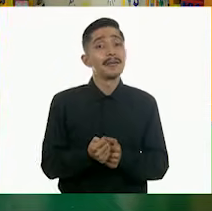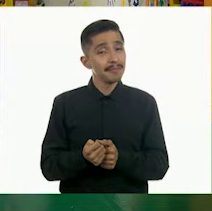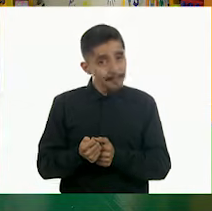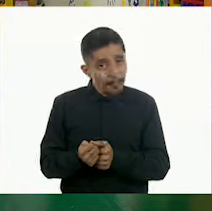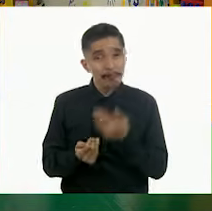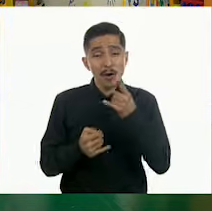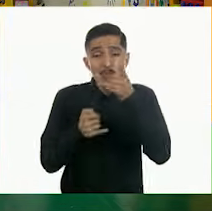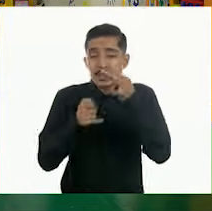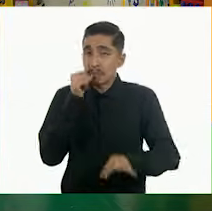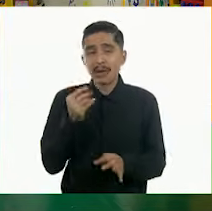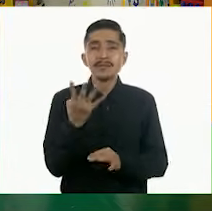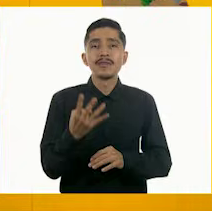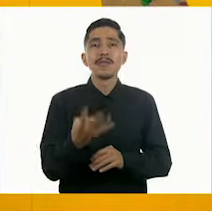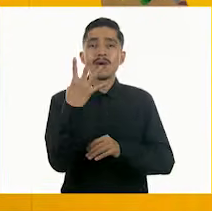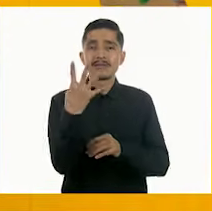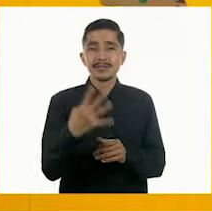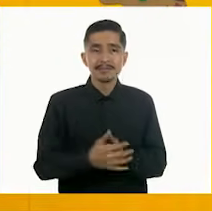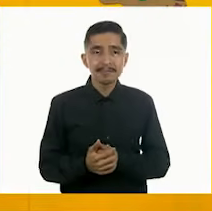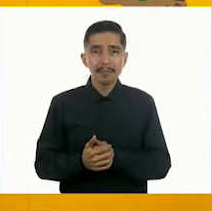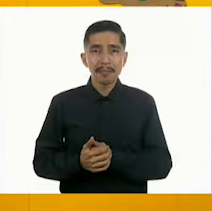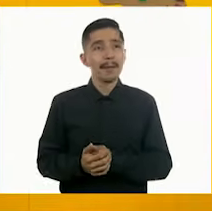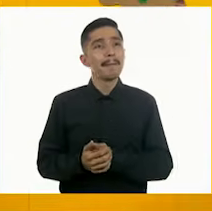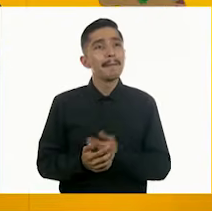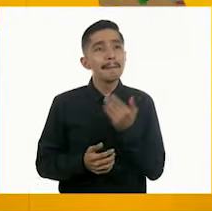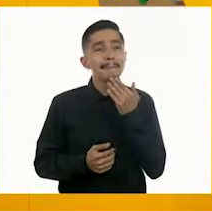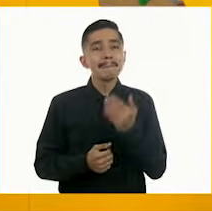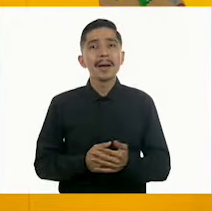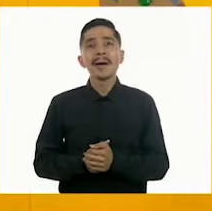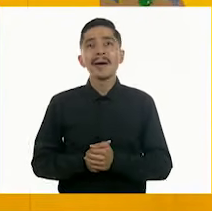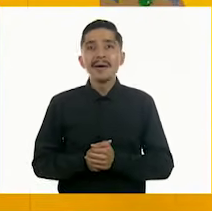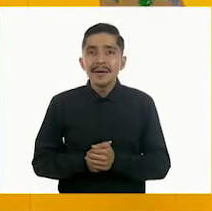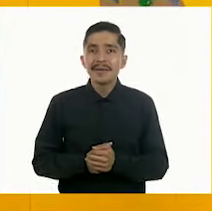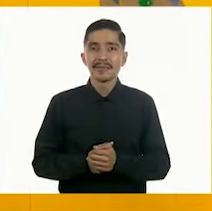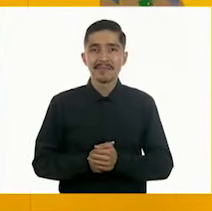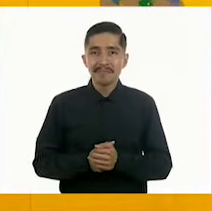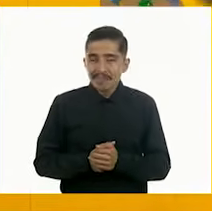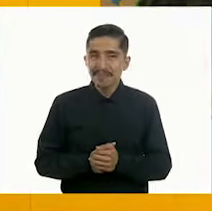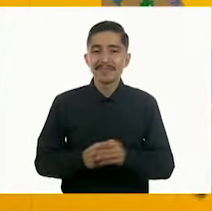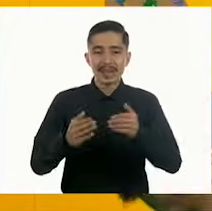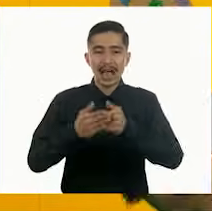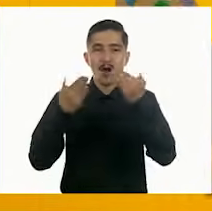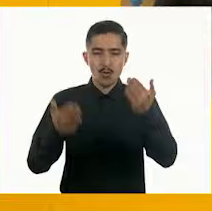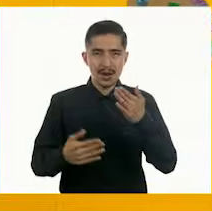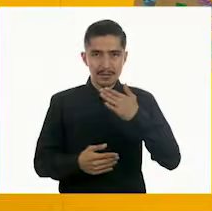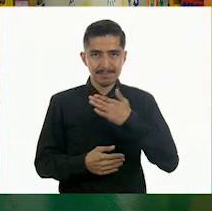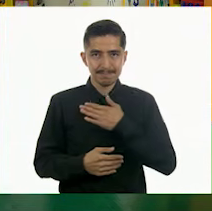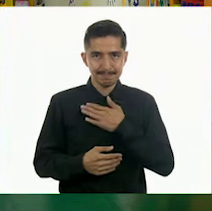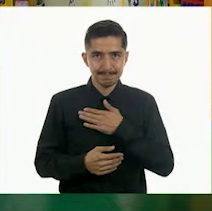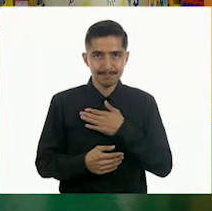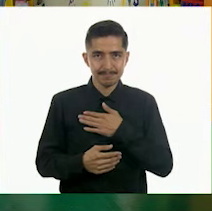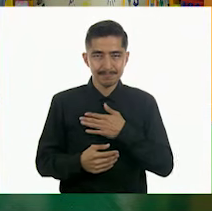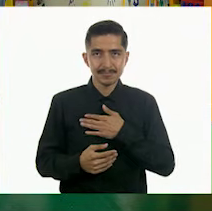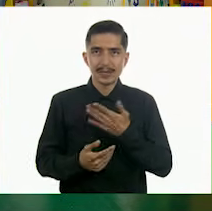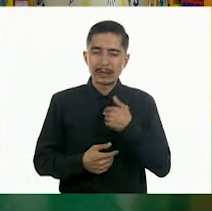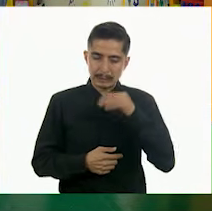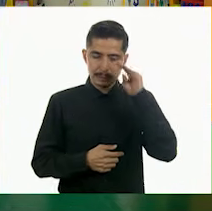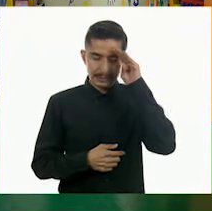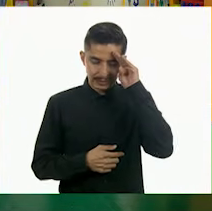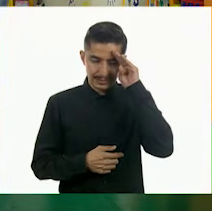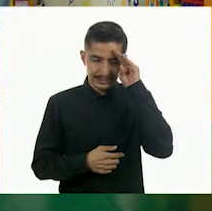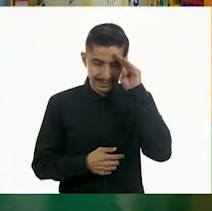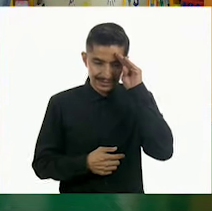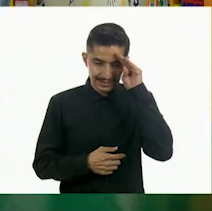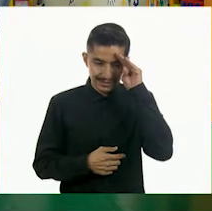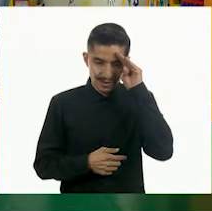Ultima. Última. Cuatro. ¡Perfecto! Ahora, me toca a mí pensar en la